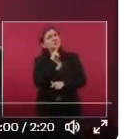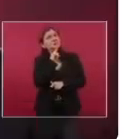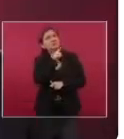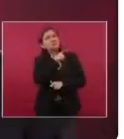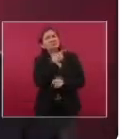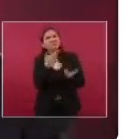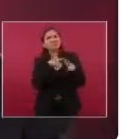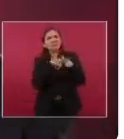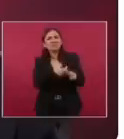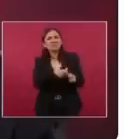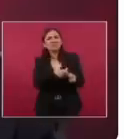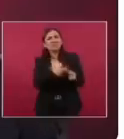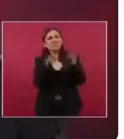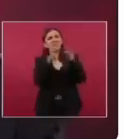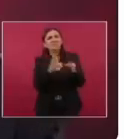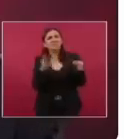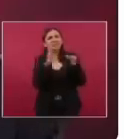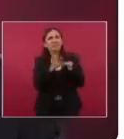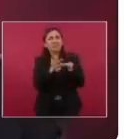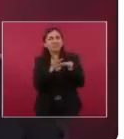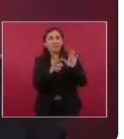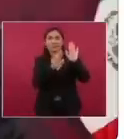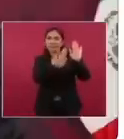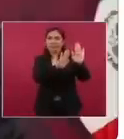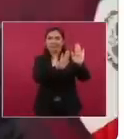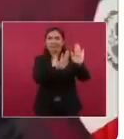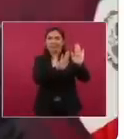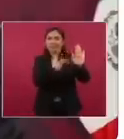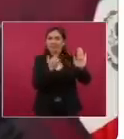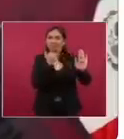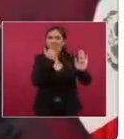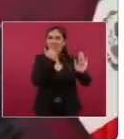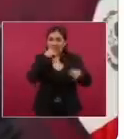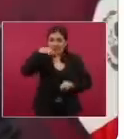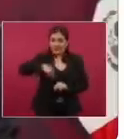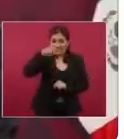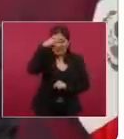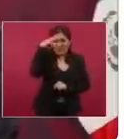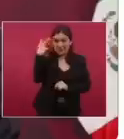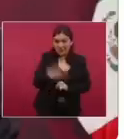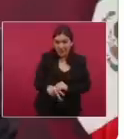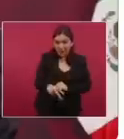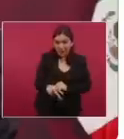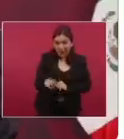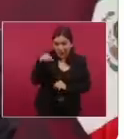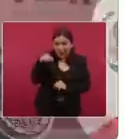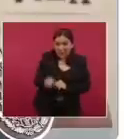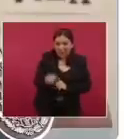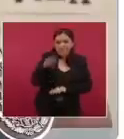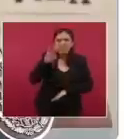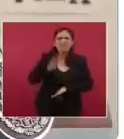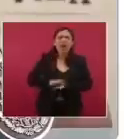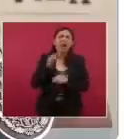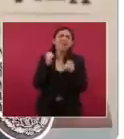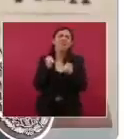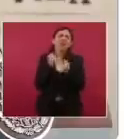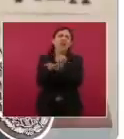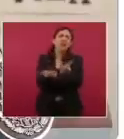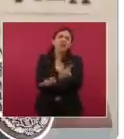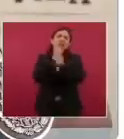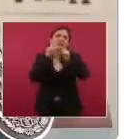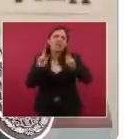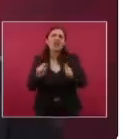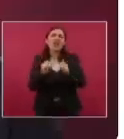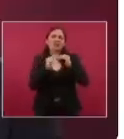pues que quede claro con relación a nosotros hay más Libertad en México y más democracia